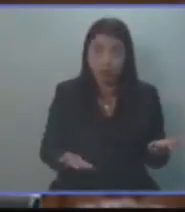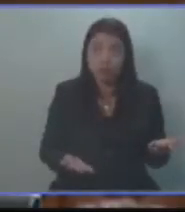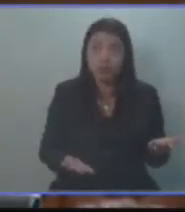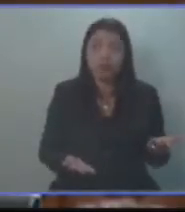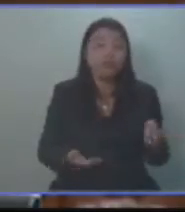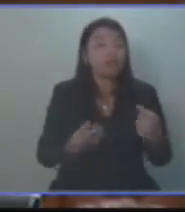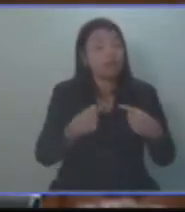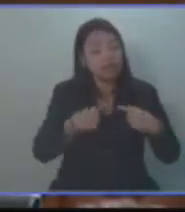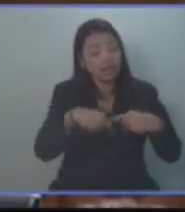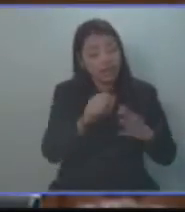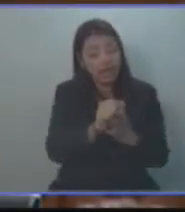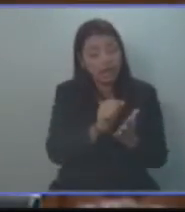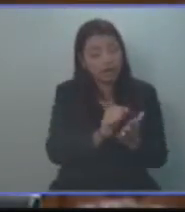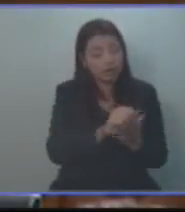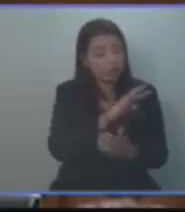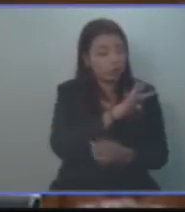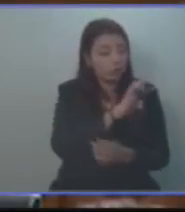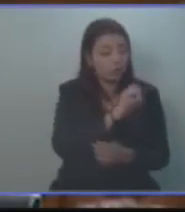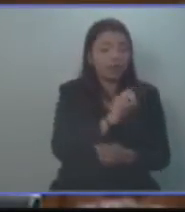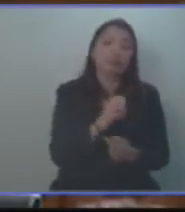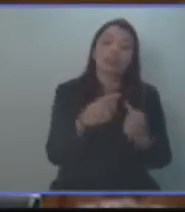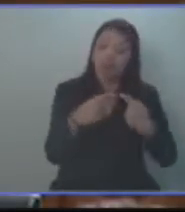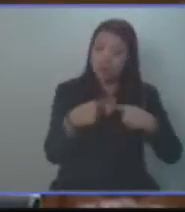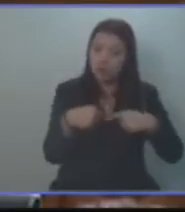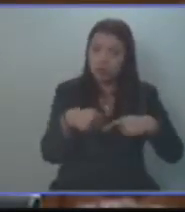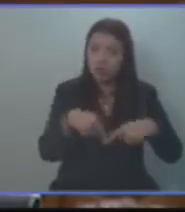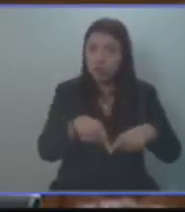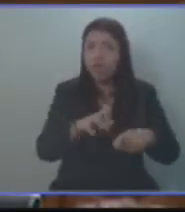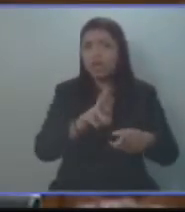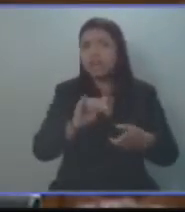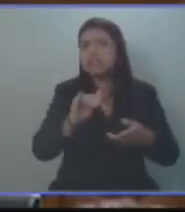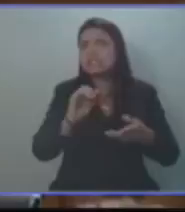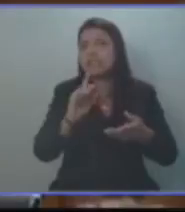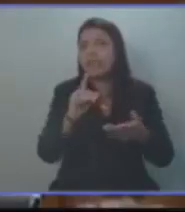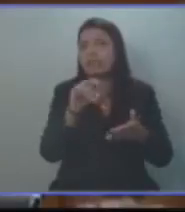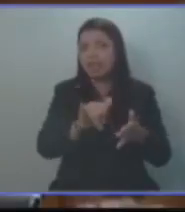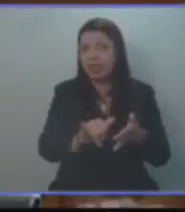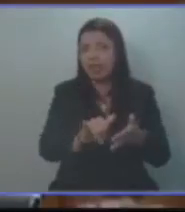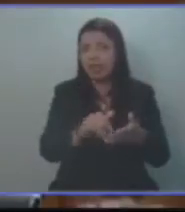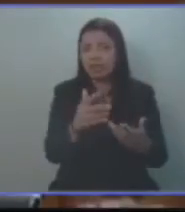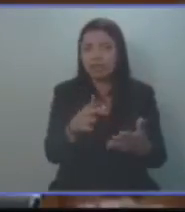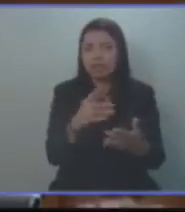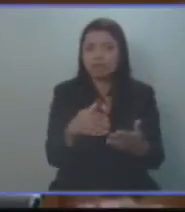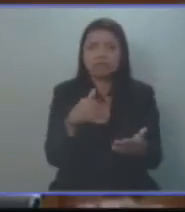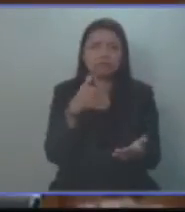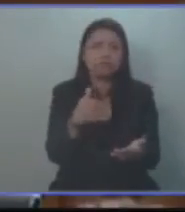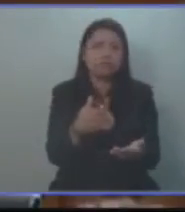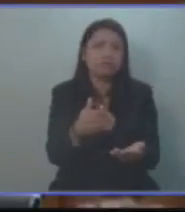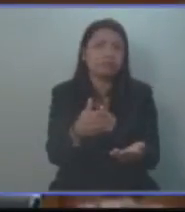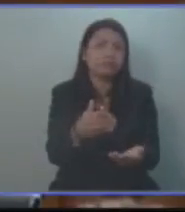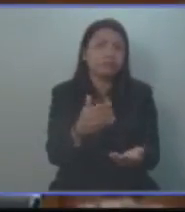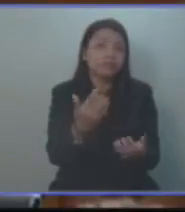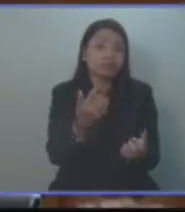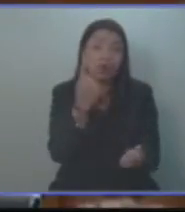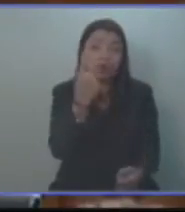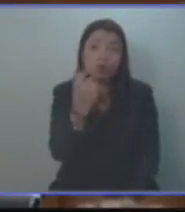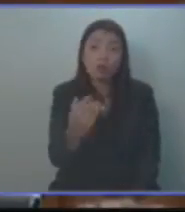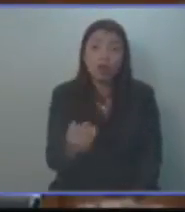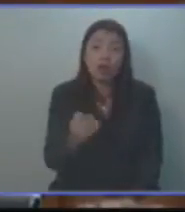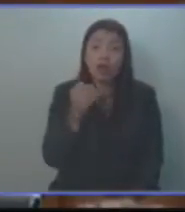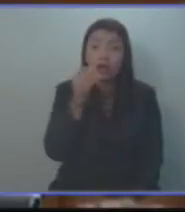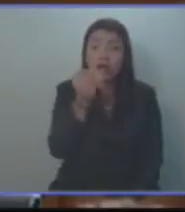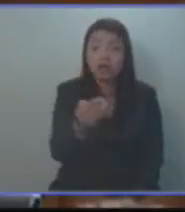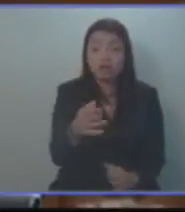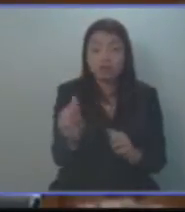residente, artículo 40. El residente debe aprobar el año respectivo según lo establecido en el programa